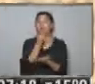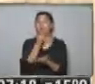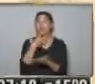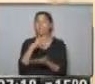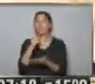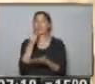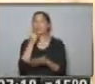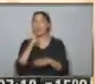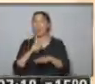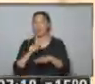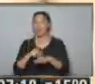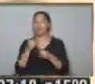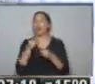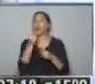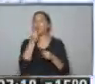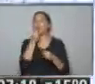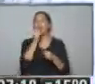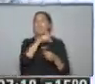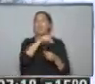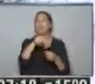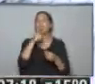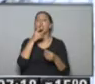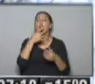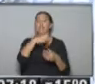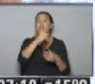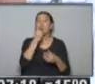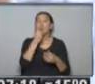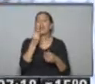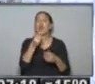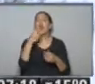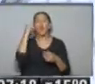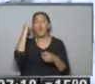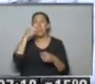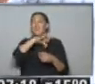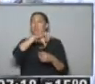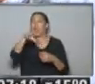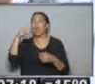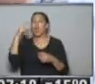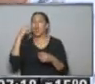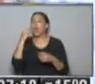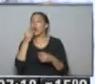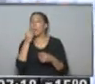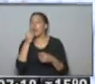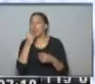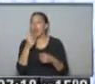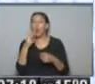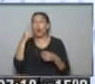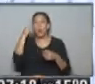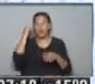comida hasta ahora para que 9 comedores coman un año entero en 11 horas de campaña.